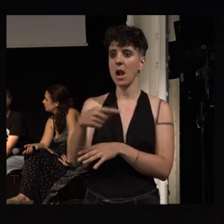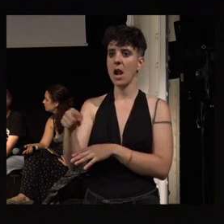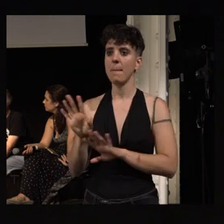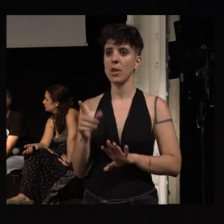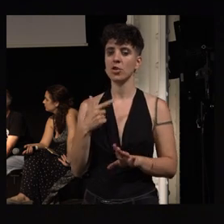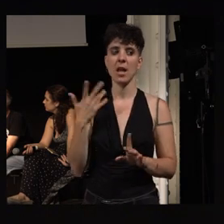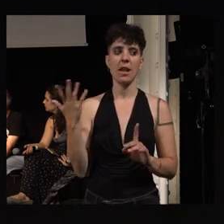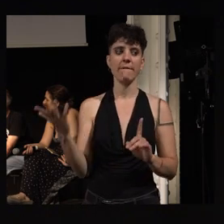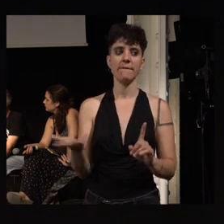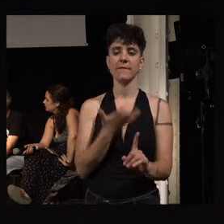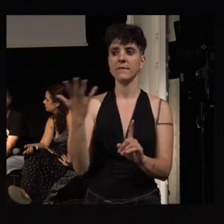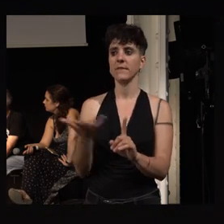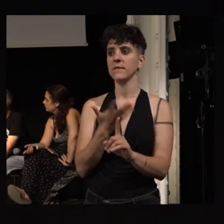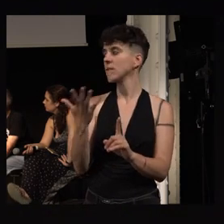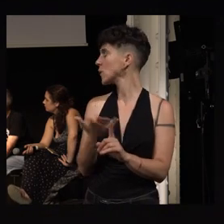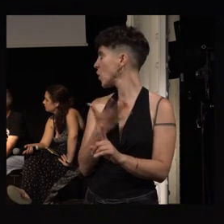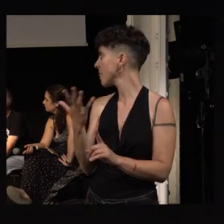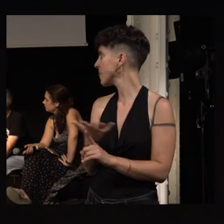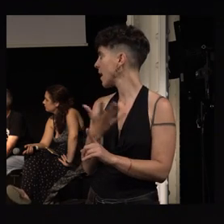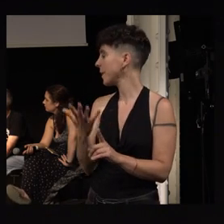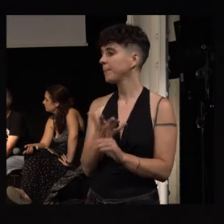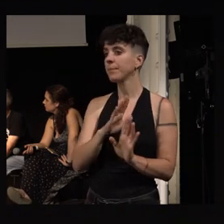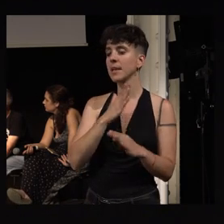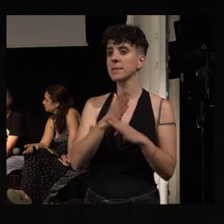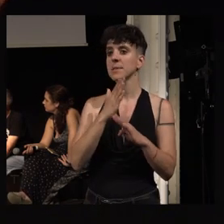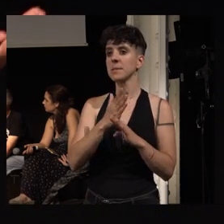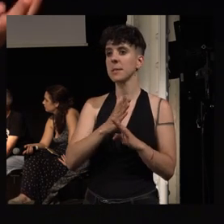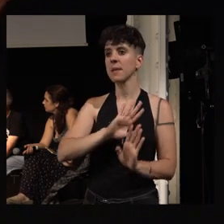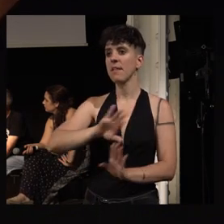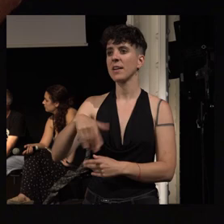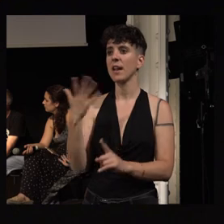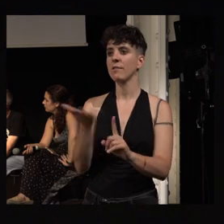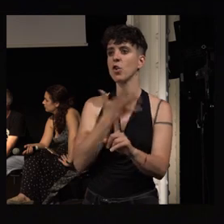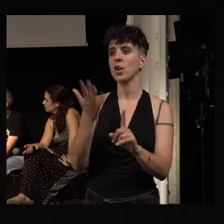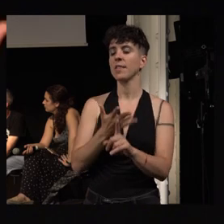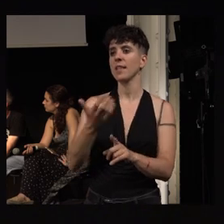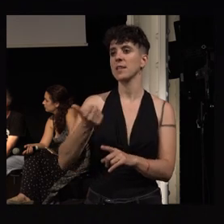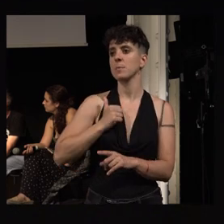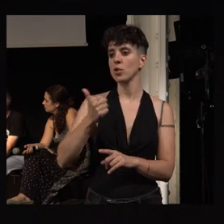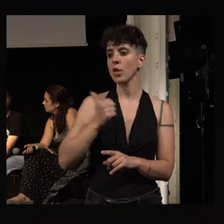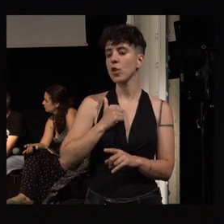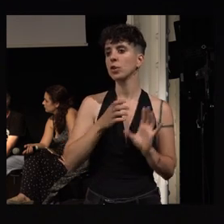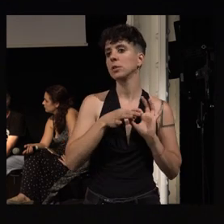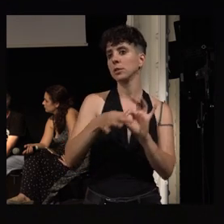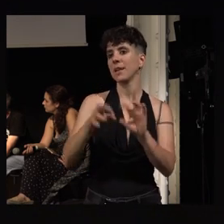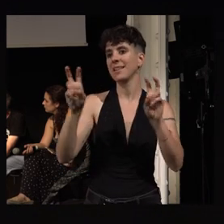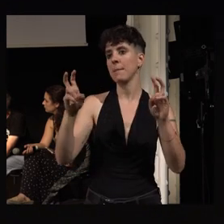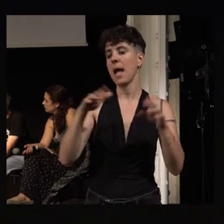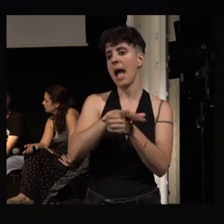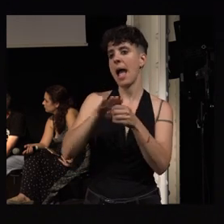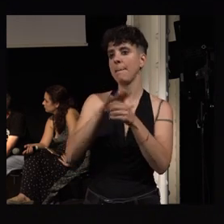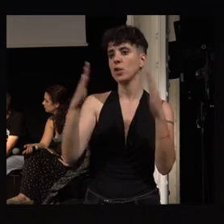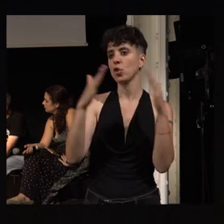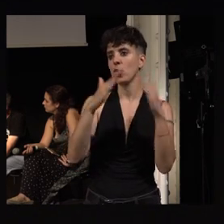violencia. O sea, siempre acabamos hablando de situaciones de violencia, de explotación, que tienen que ver con el ámbito doméstico, con el trabajo en el